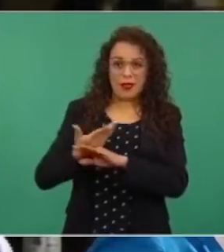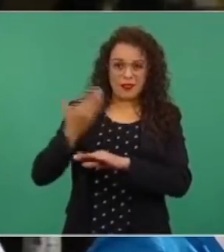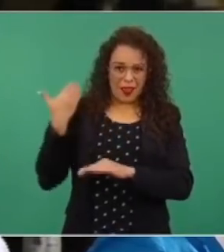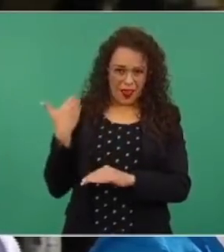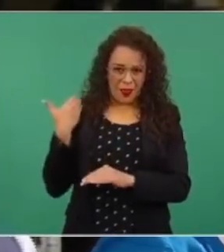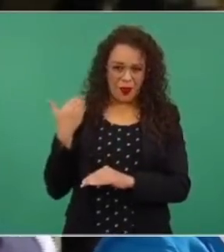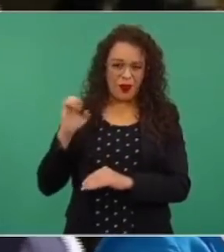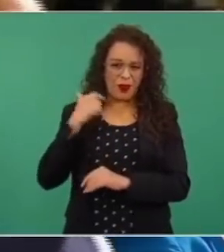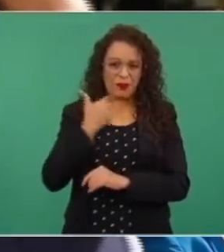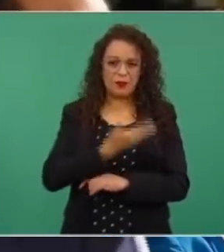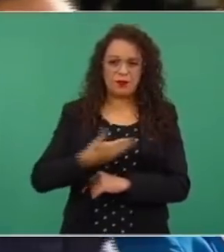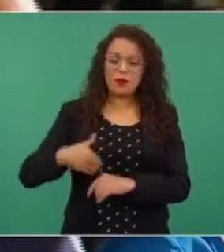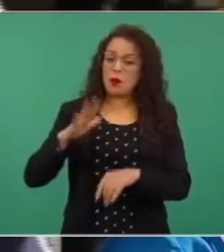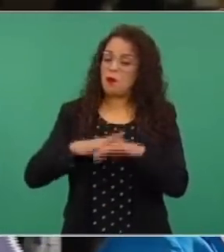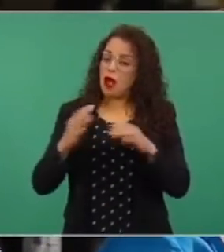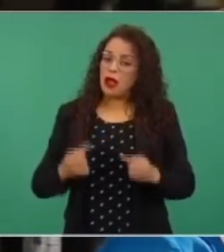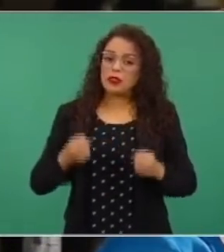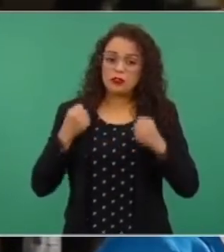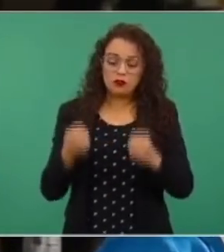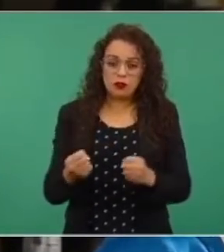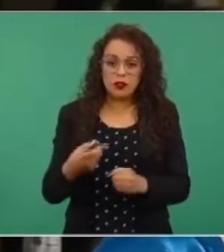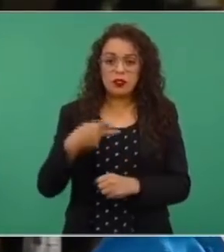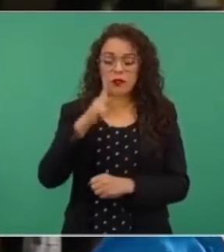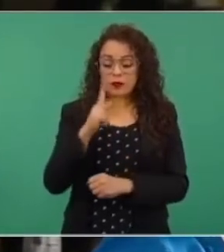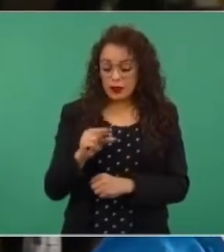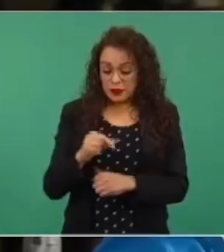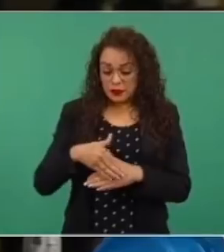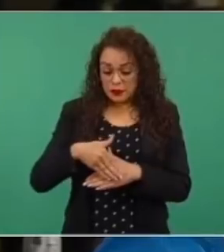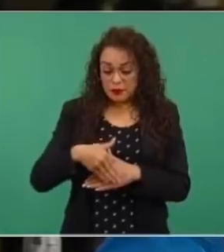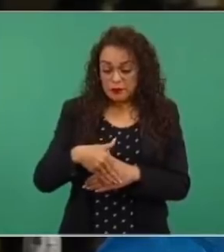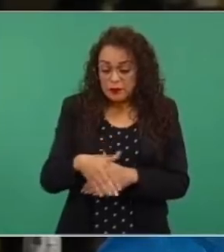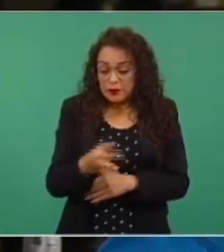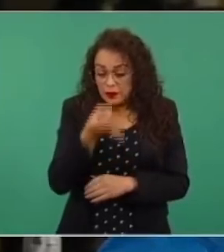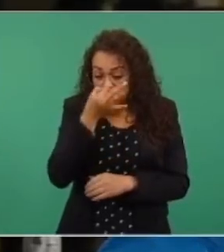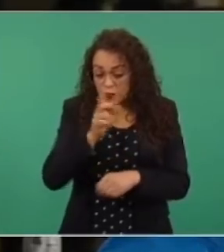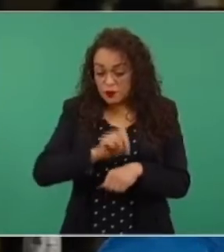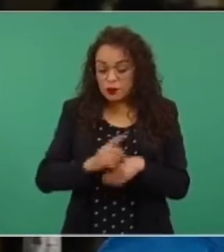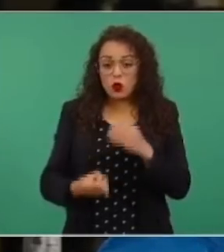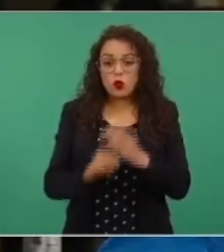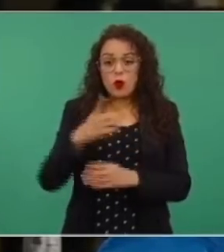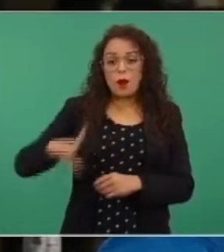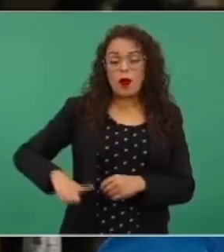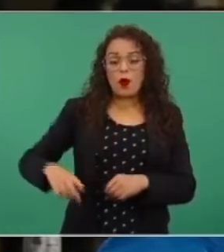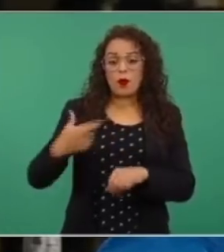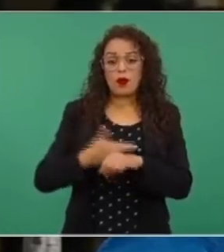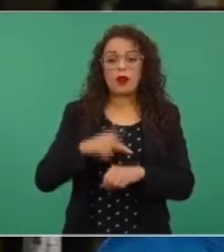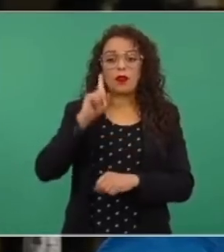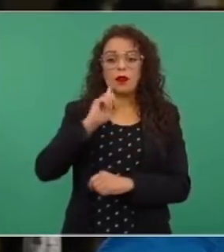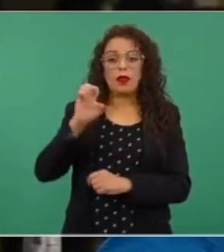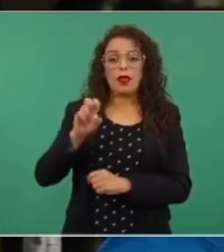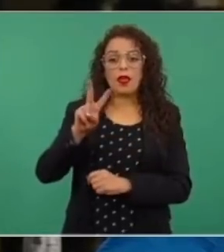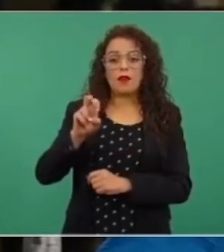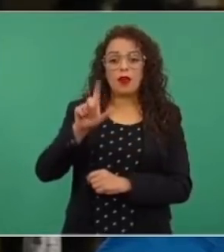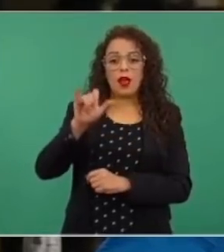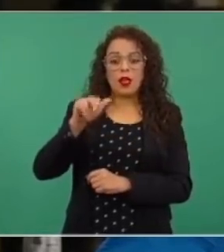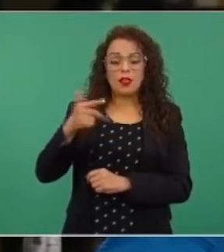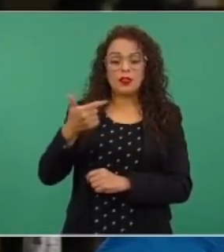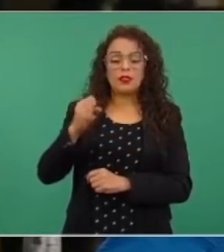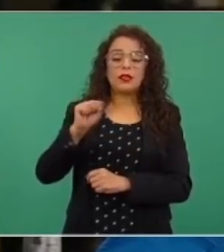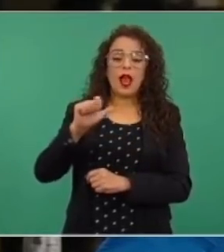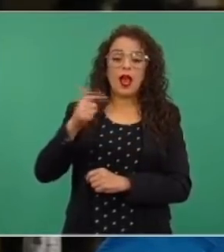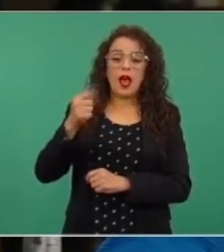Preguntarle, estamos a un par de días de que la nueva gobernadora, Evelyn Salgado, en Guerrero, esté tomando